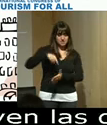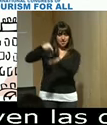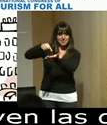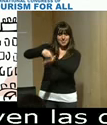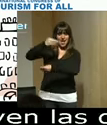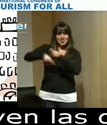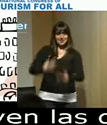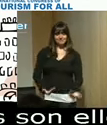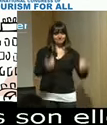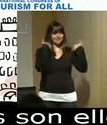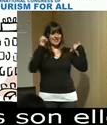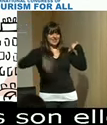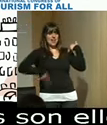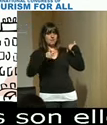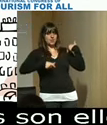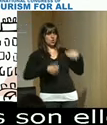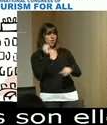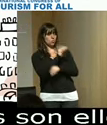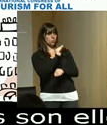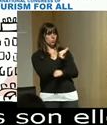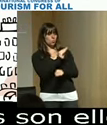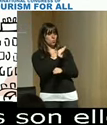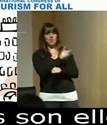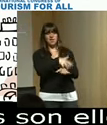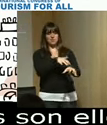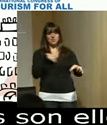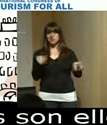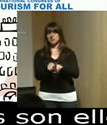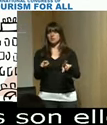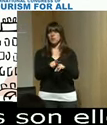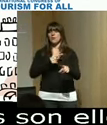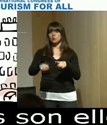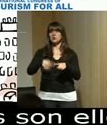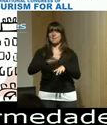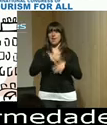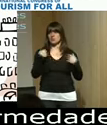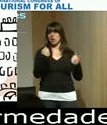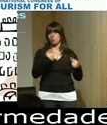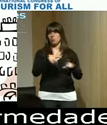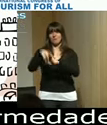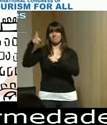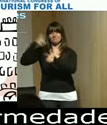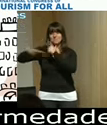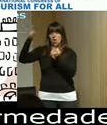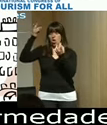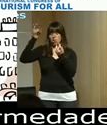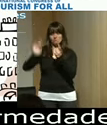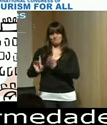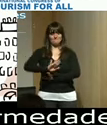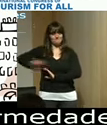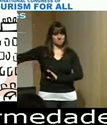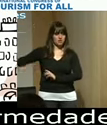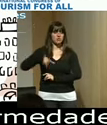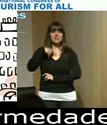suele hacer por parte de sus cuidadores y casi siempre son productos relacionados con la salud. Desde el punto de vista de la edad,